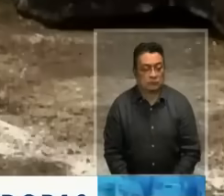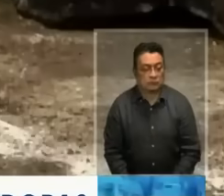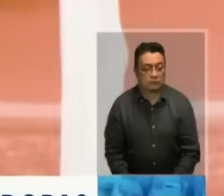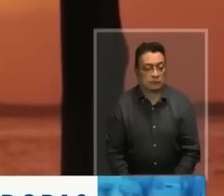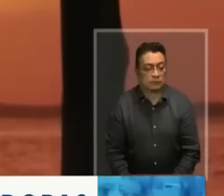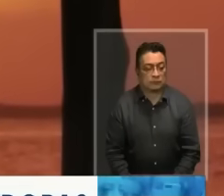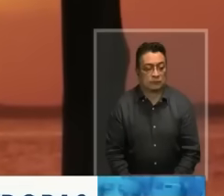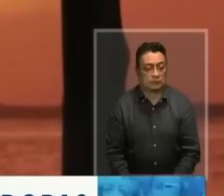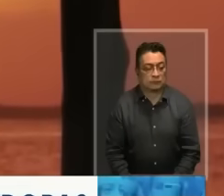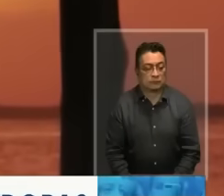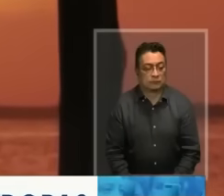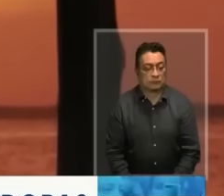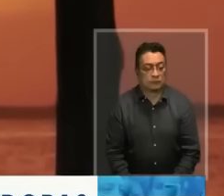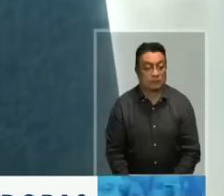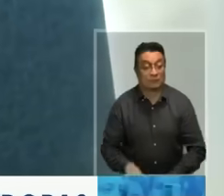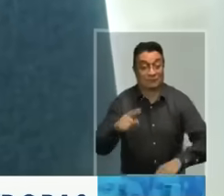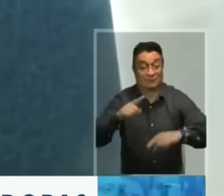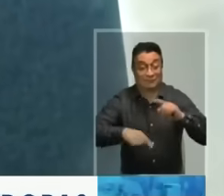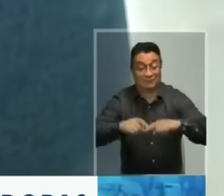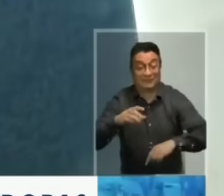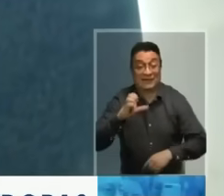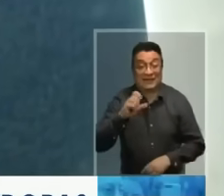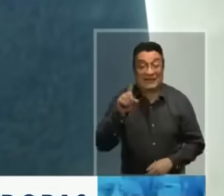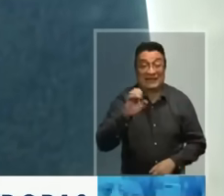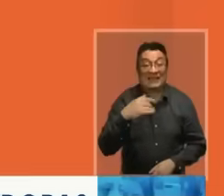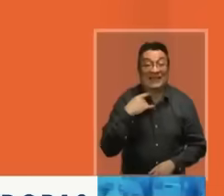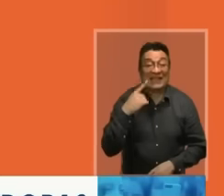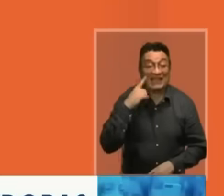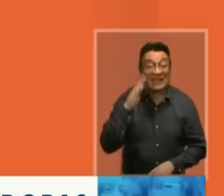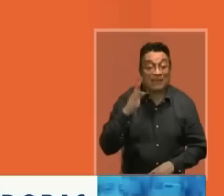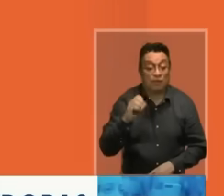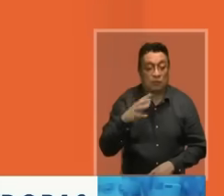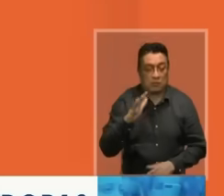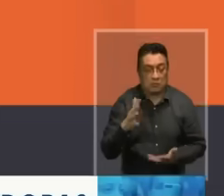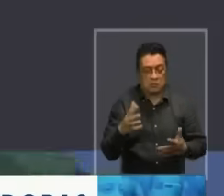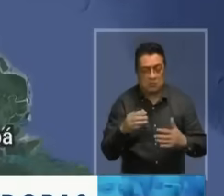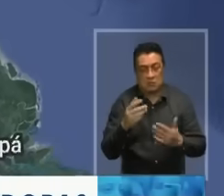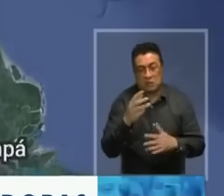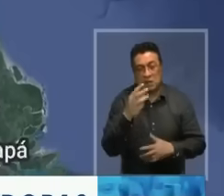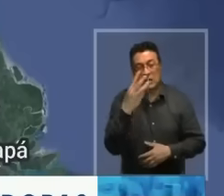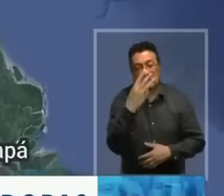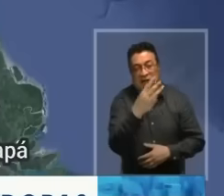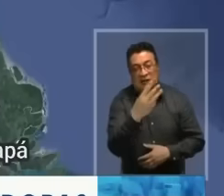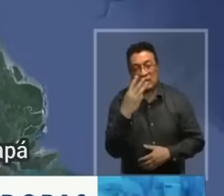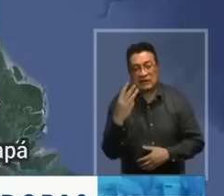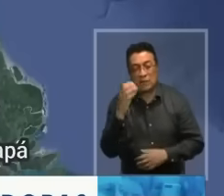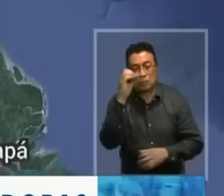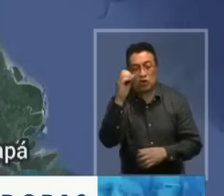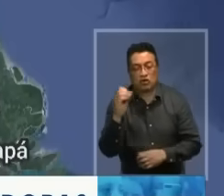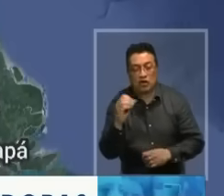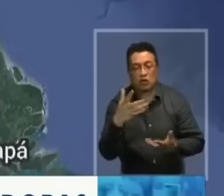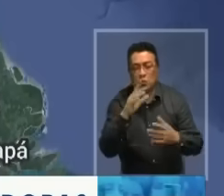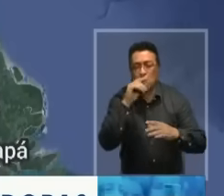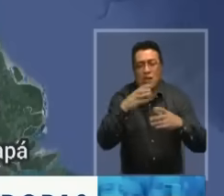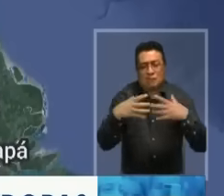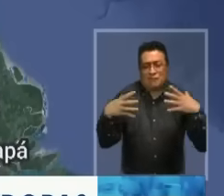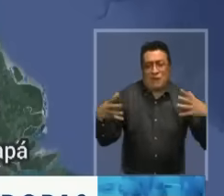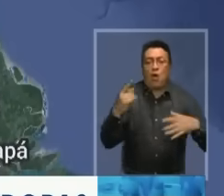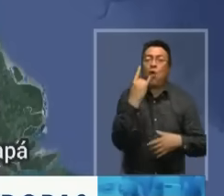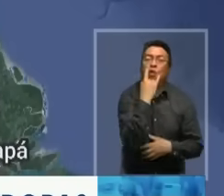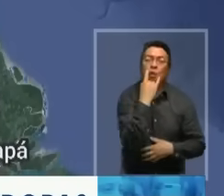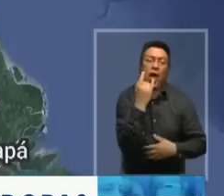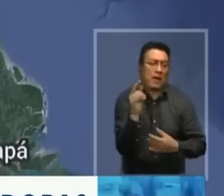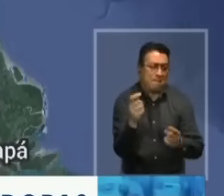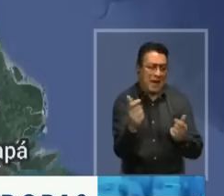polémico el territorio esquivo comprende dos tercios de Guyana es casi del tamaño de Uruguay allí viven